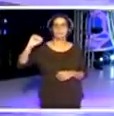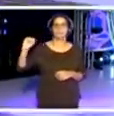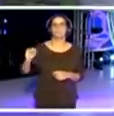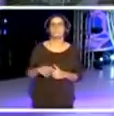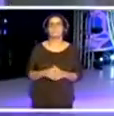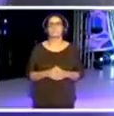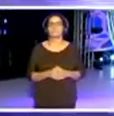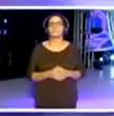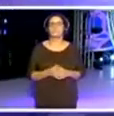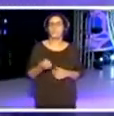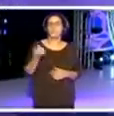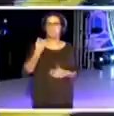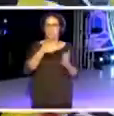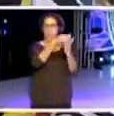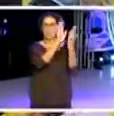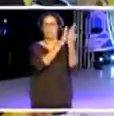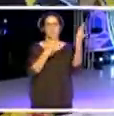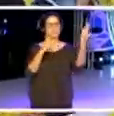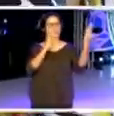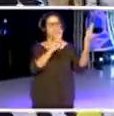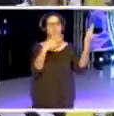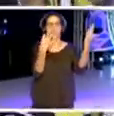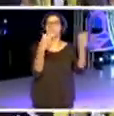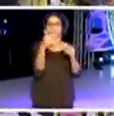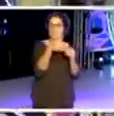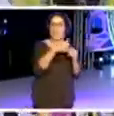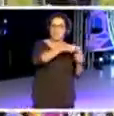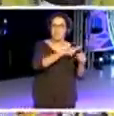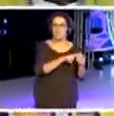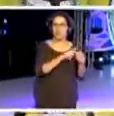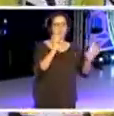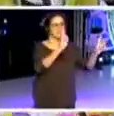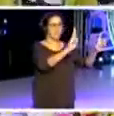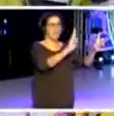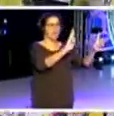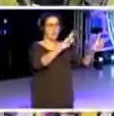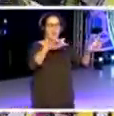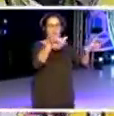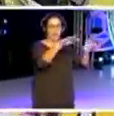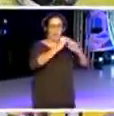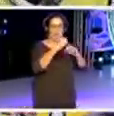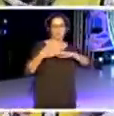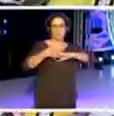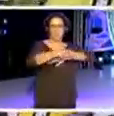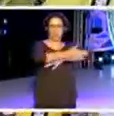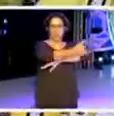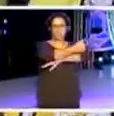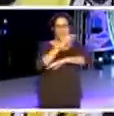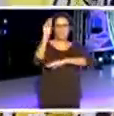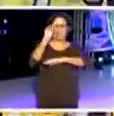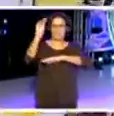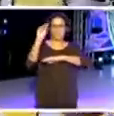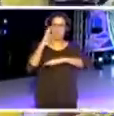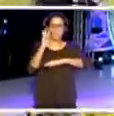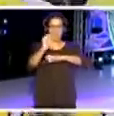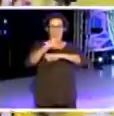Yo lo que veo en el cartel es el petróleo y el chapapote en las costas